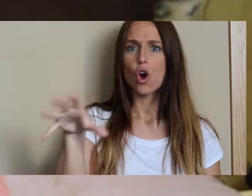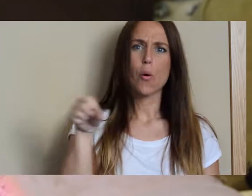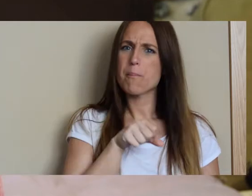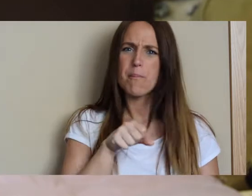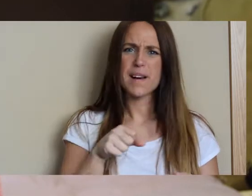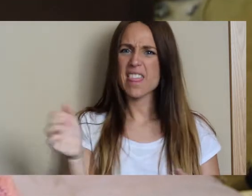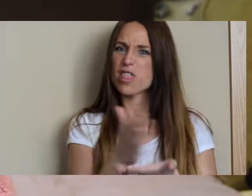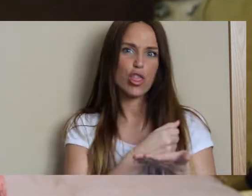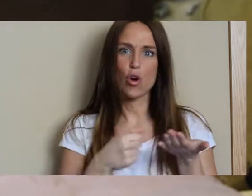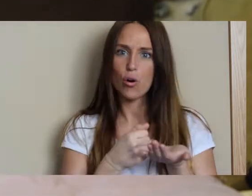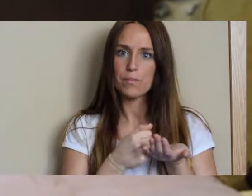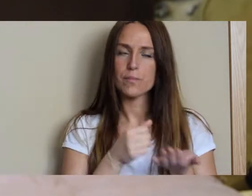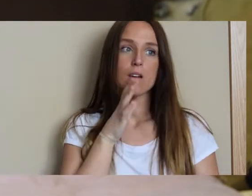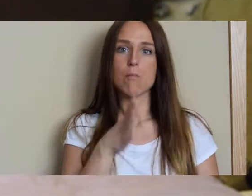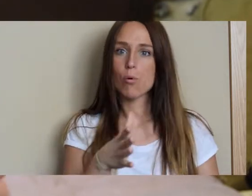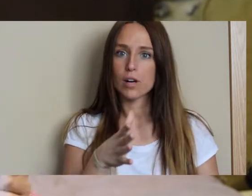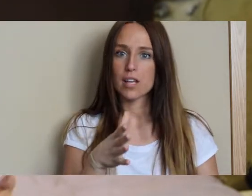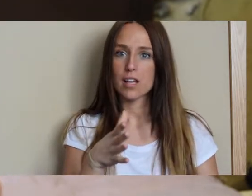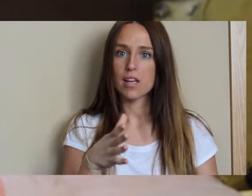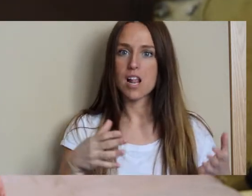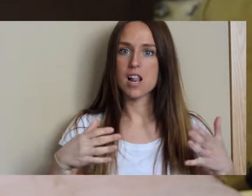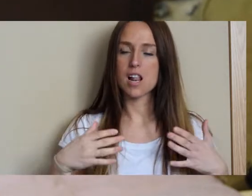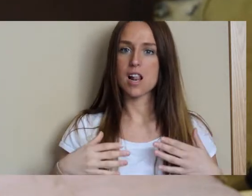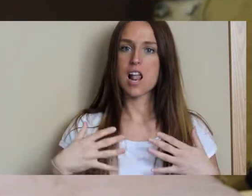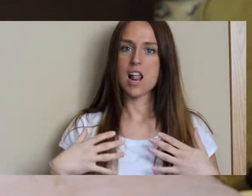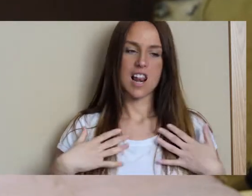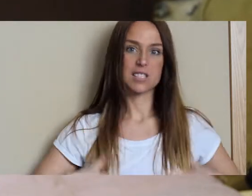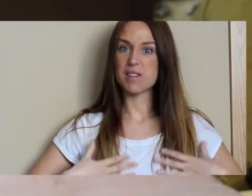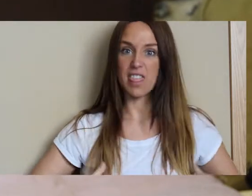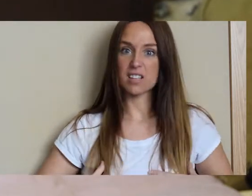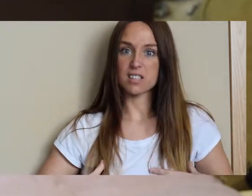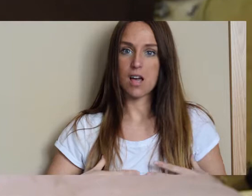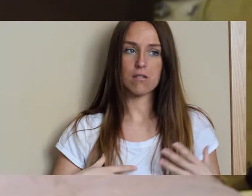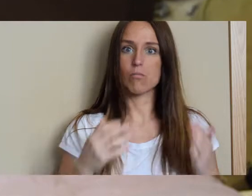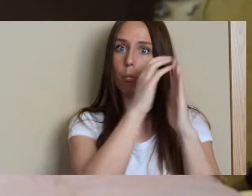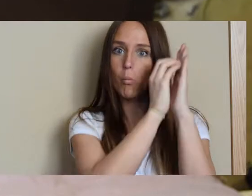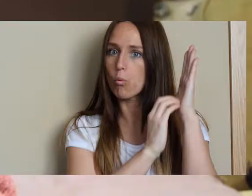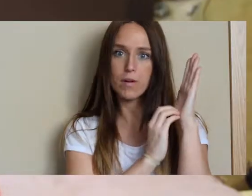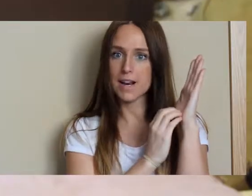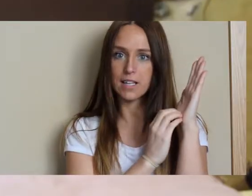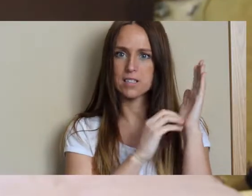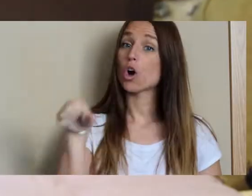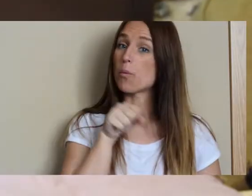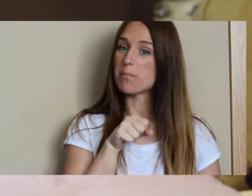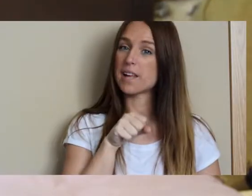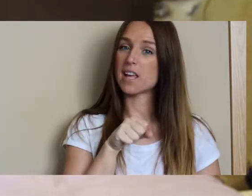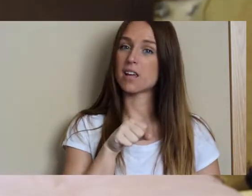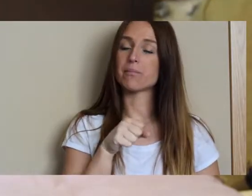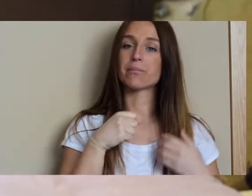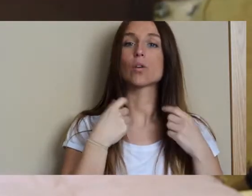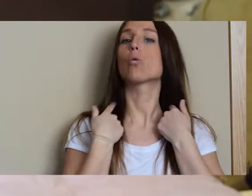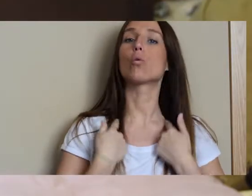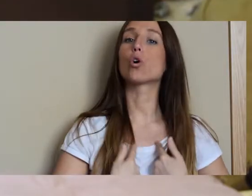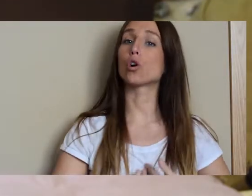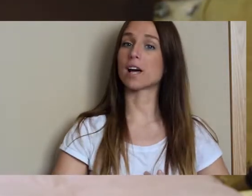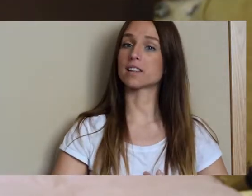,99, 2,99, 3,99, y creo que lo más caro que me he comprado ha sido de 5,99. Me he comprado este colgante,